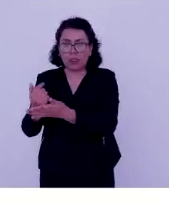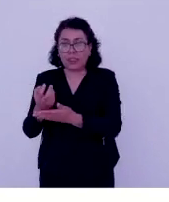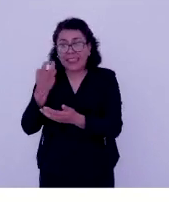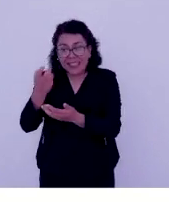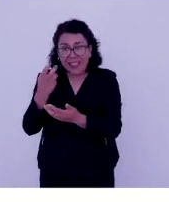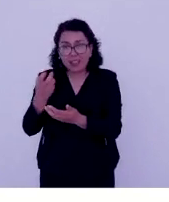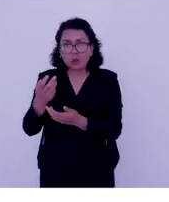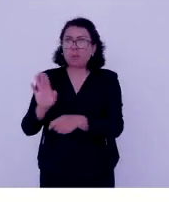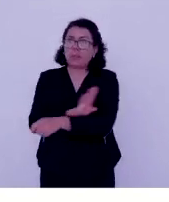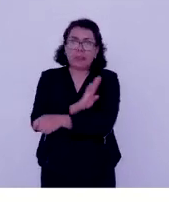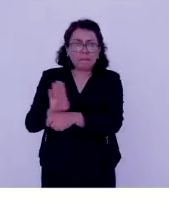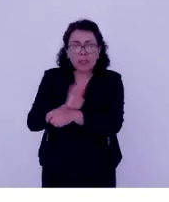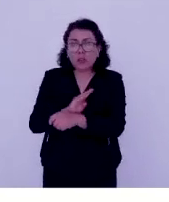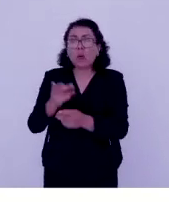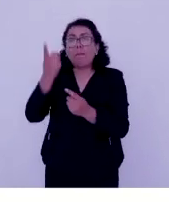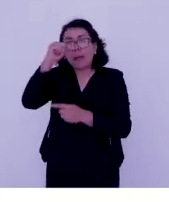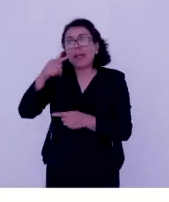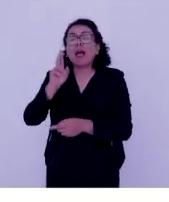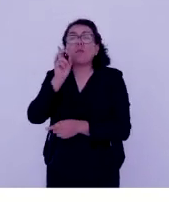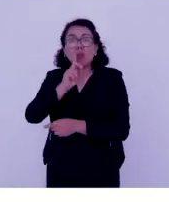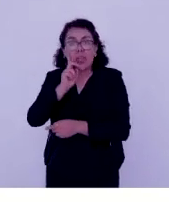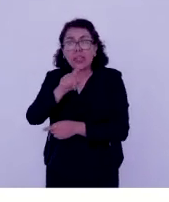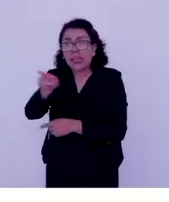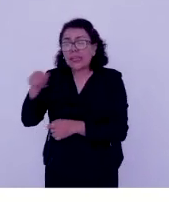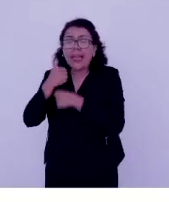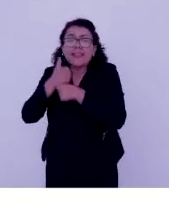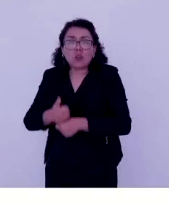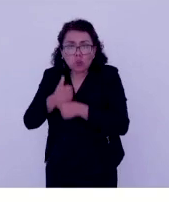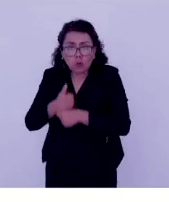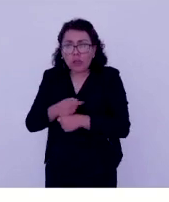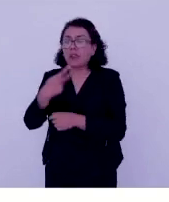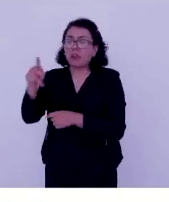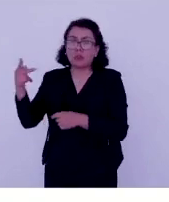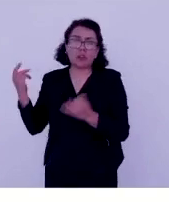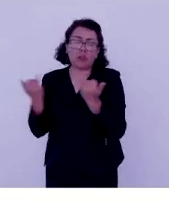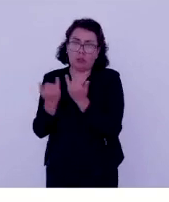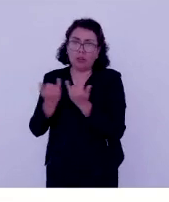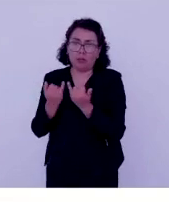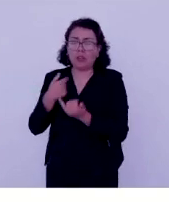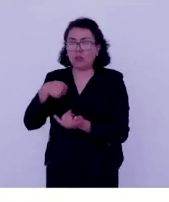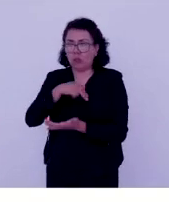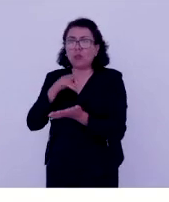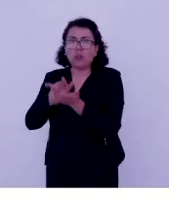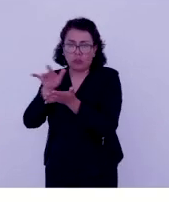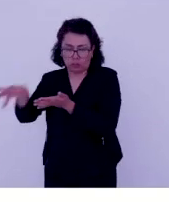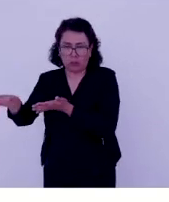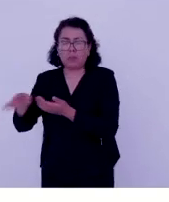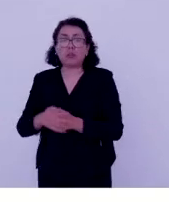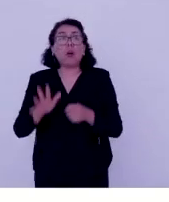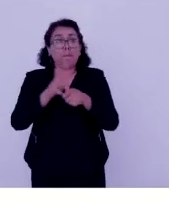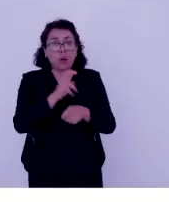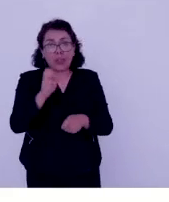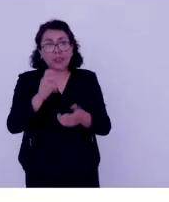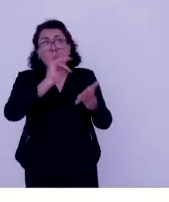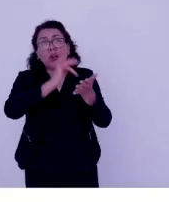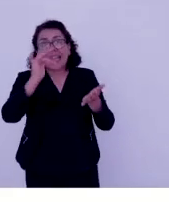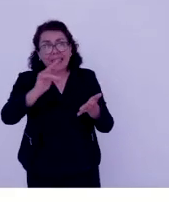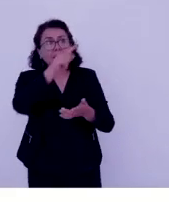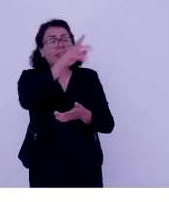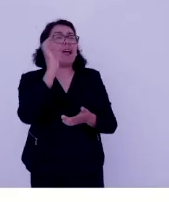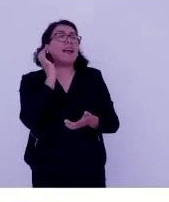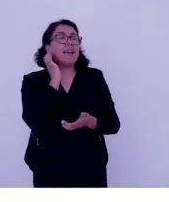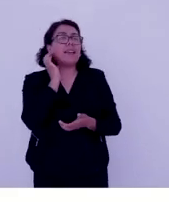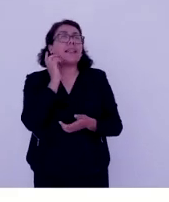acciones que favorecen a las mujeres víctima de violencia y a sus hijos agradecemos al poder judicial del estado de agradecemos Perdón al poder